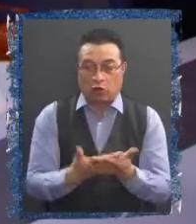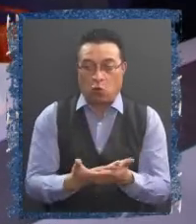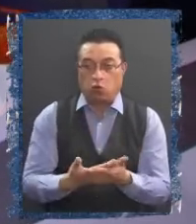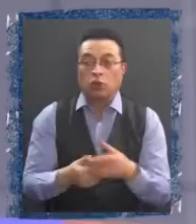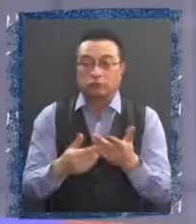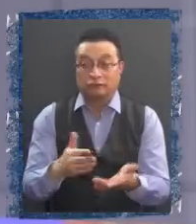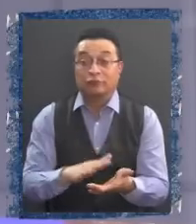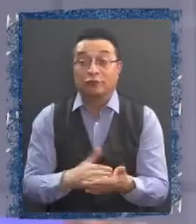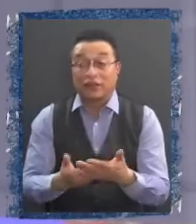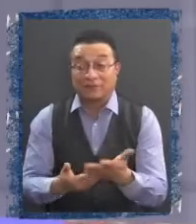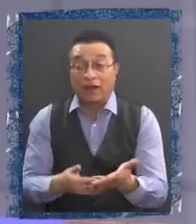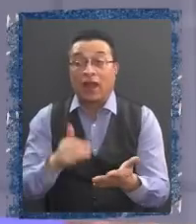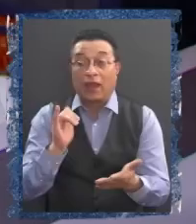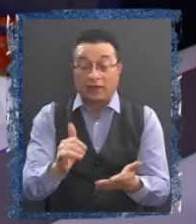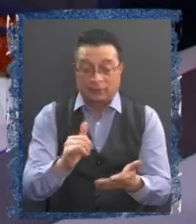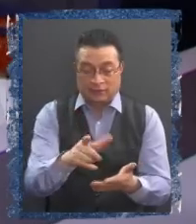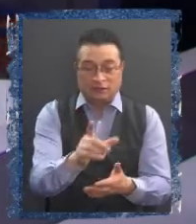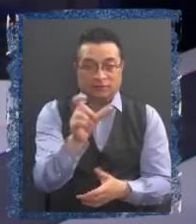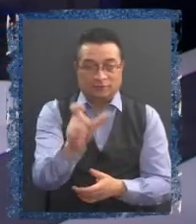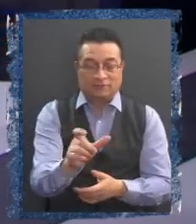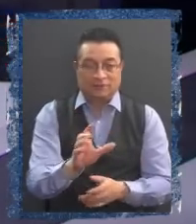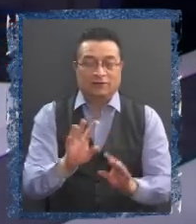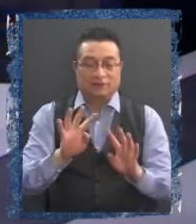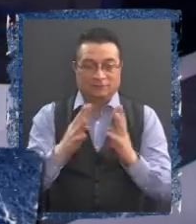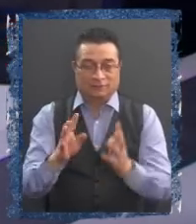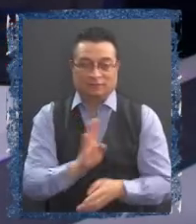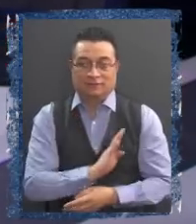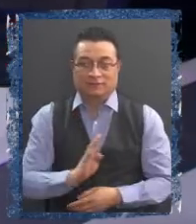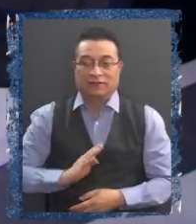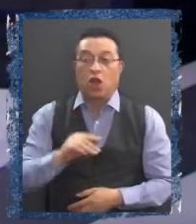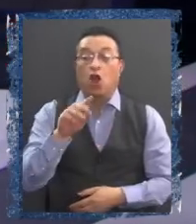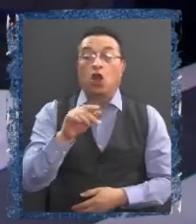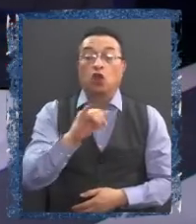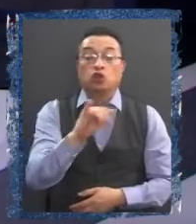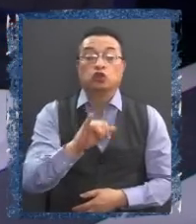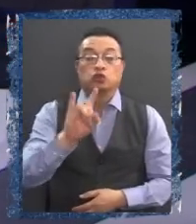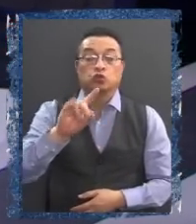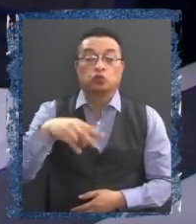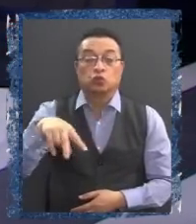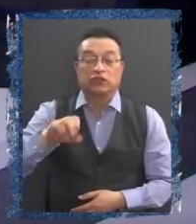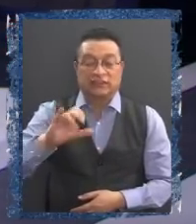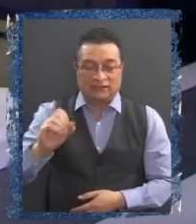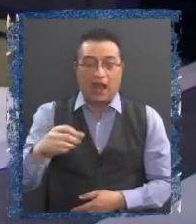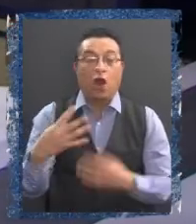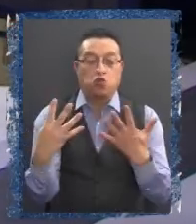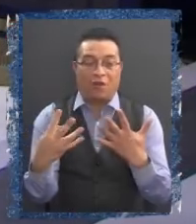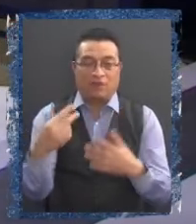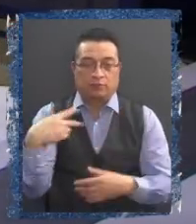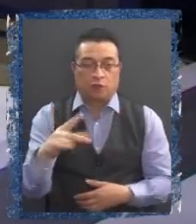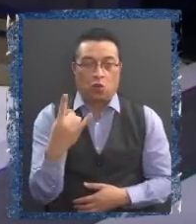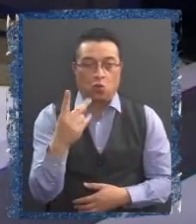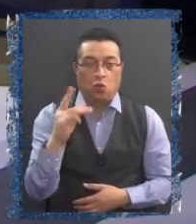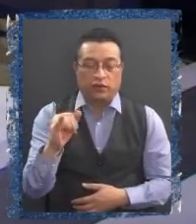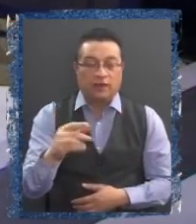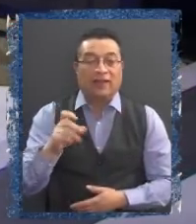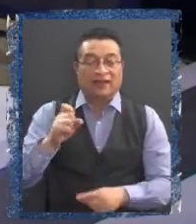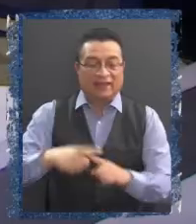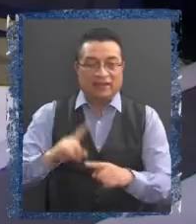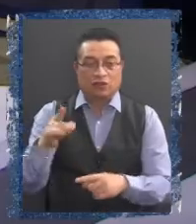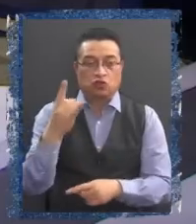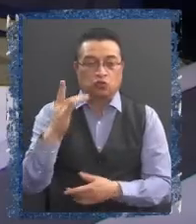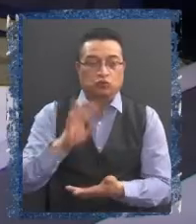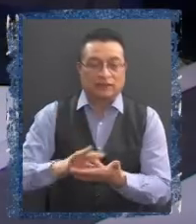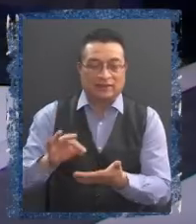tal? Y con el constituyente Arturo Zúñiga, también del Distrito 9, de la UDI y ex subsecretario de redes